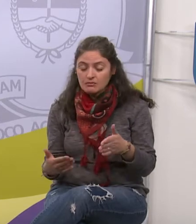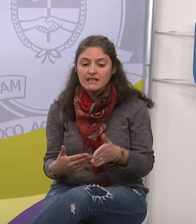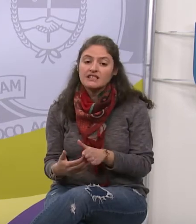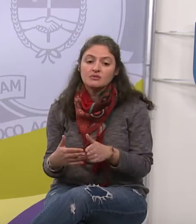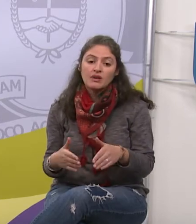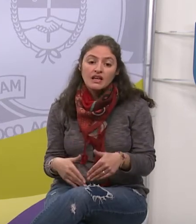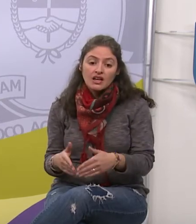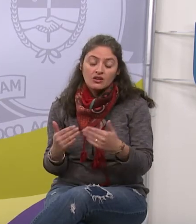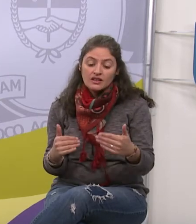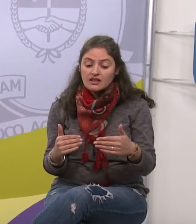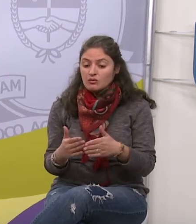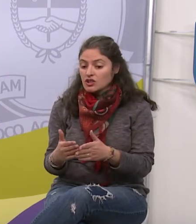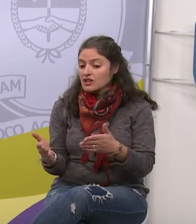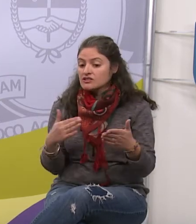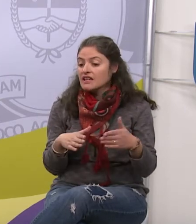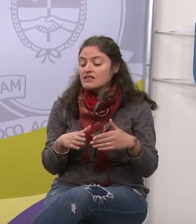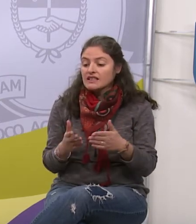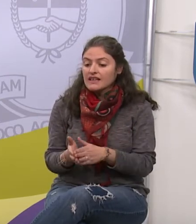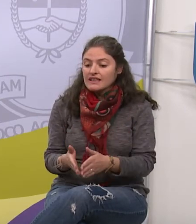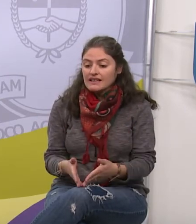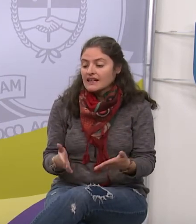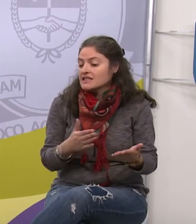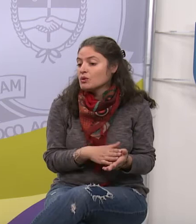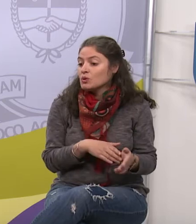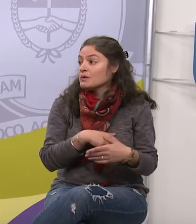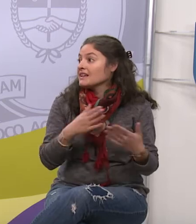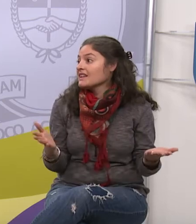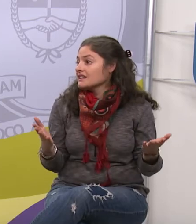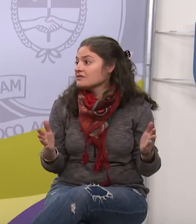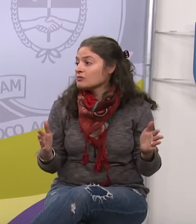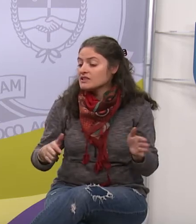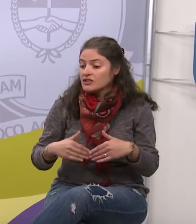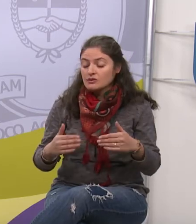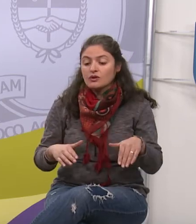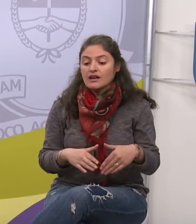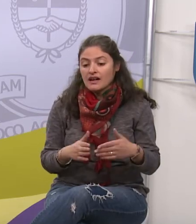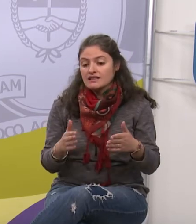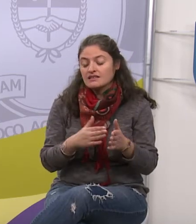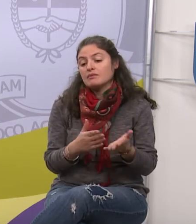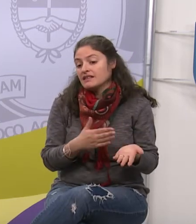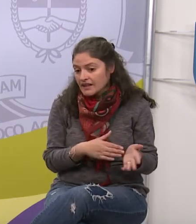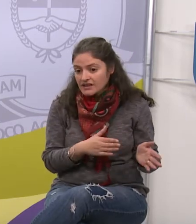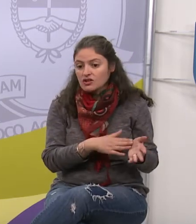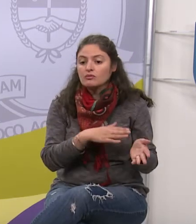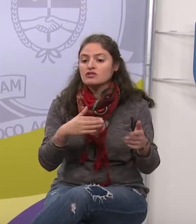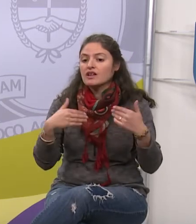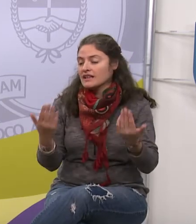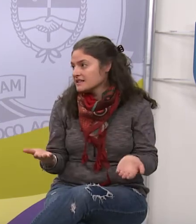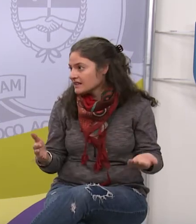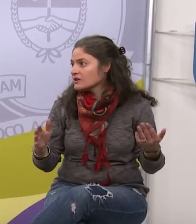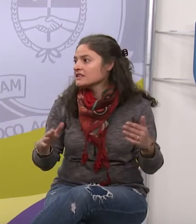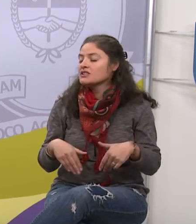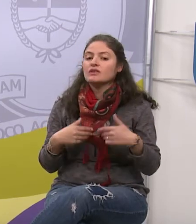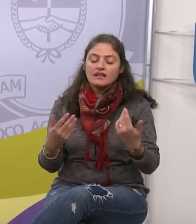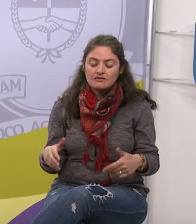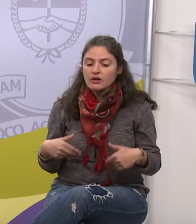especie en peligro. Lo que, como yo les contaba, o sea, hasta hace poco no había nada de información y bueno, hace 20 años comenzó la Alianza